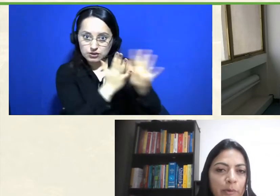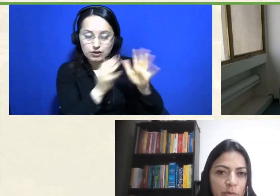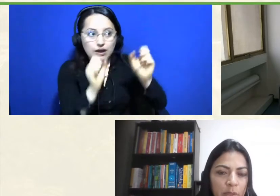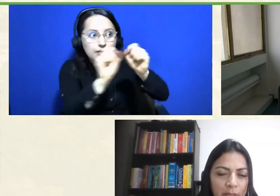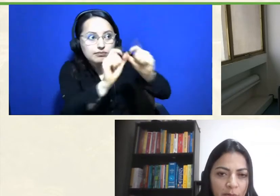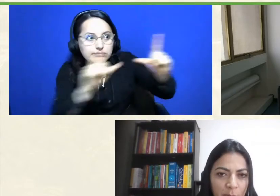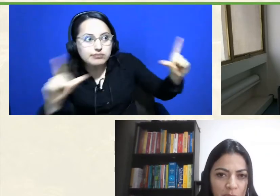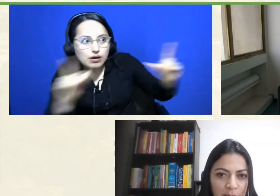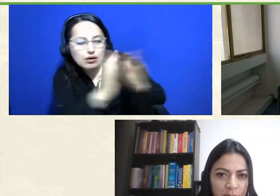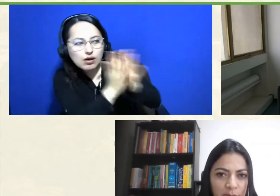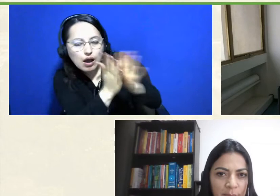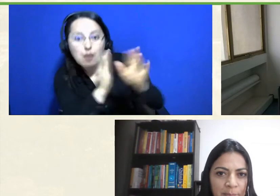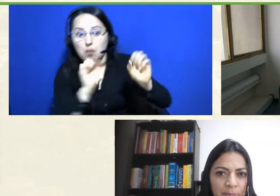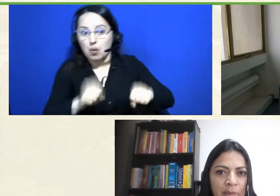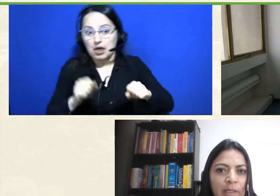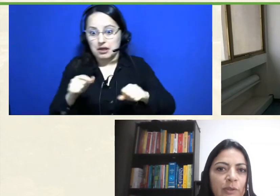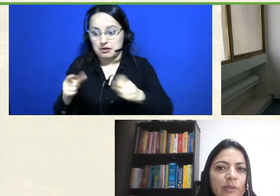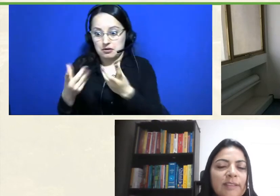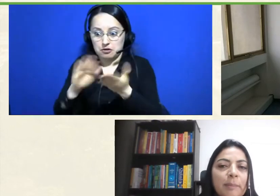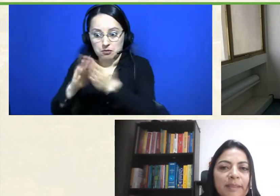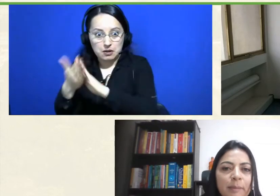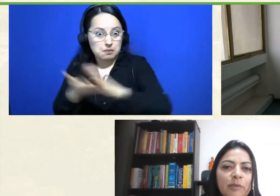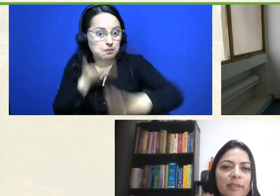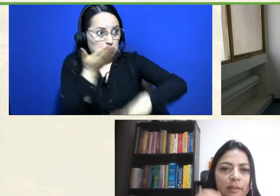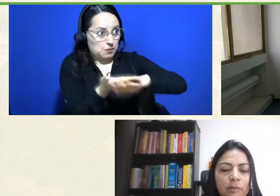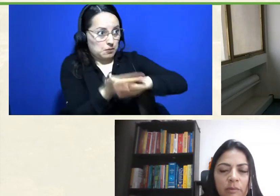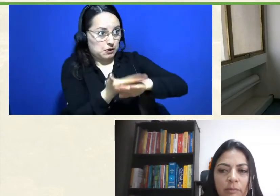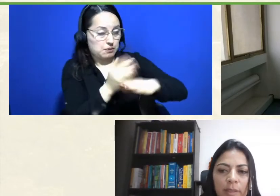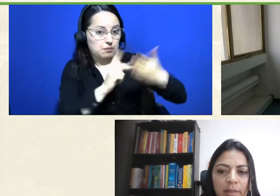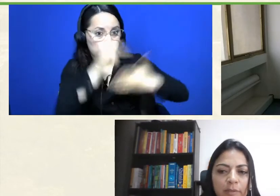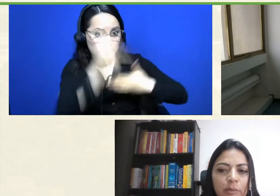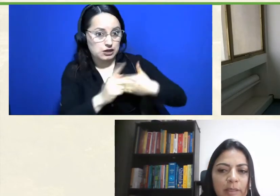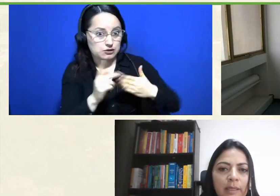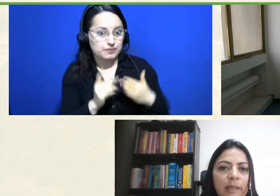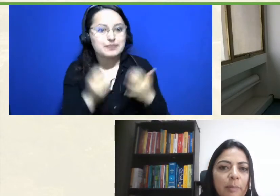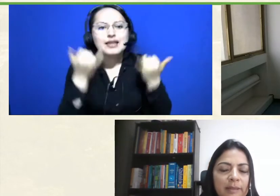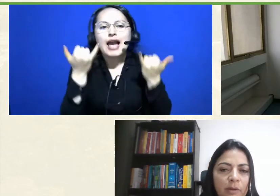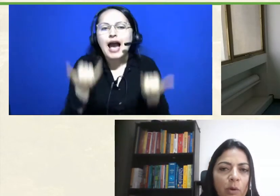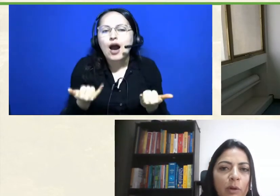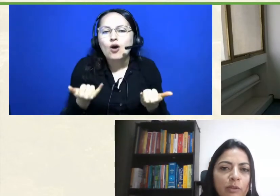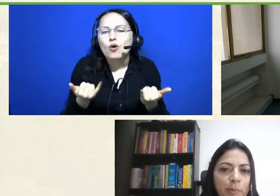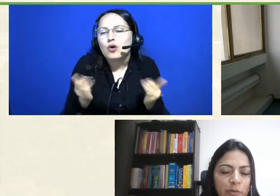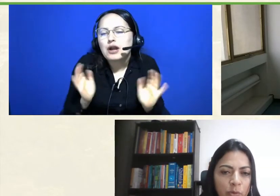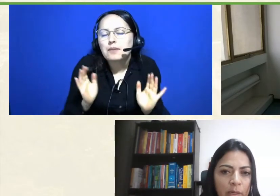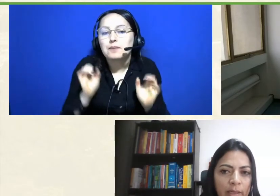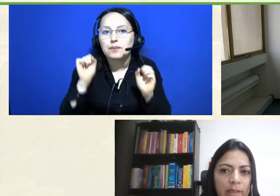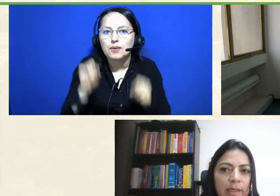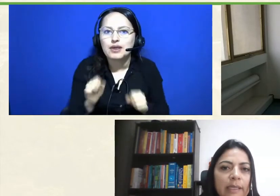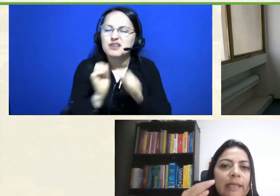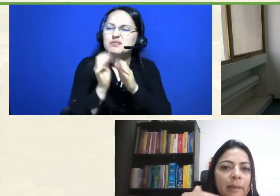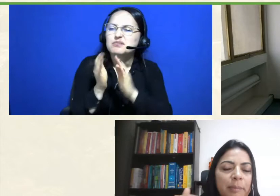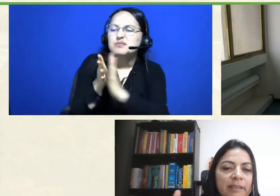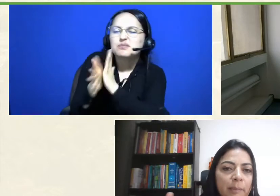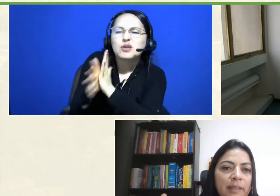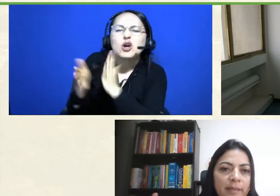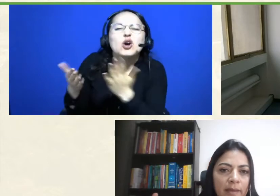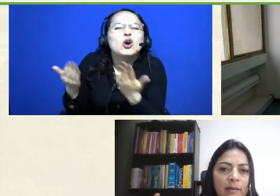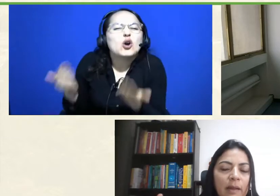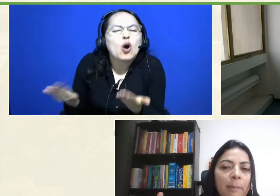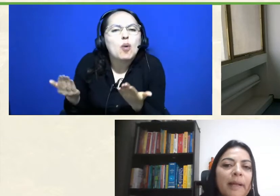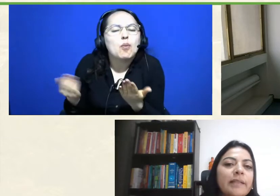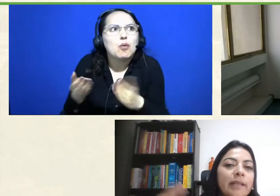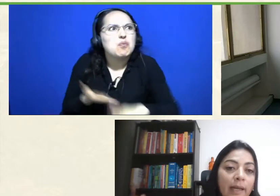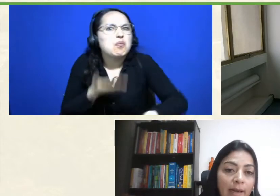mecanismo postular los proyectos. Entonces empecemos a hacer un breve resumen de cómo los postula y qué empieza a